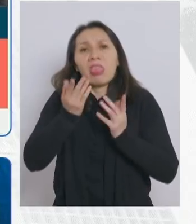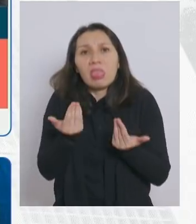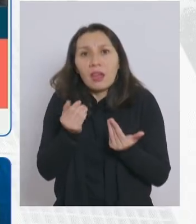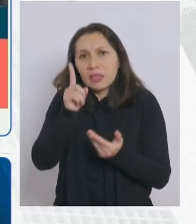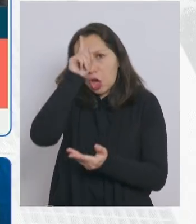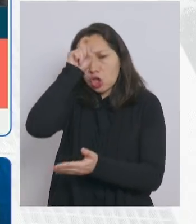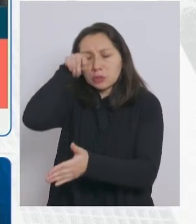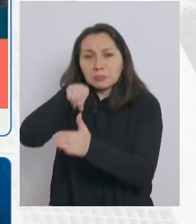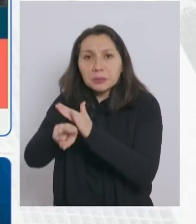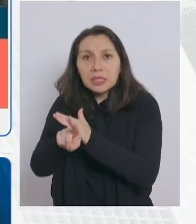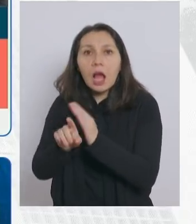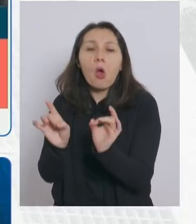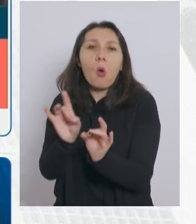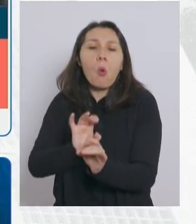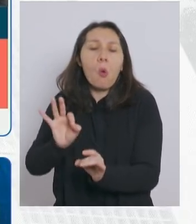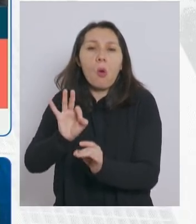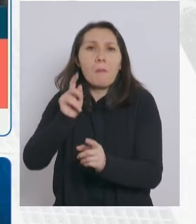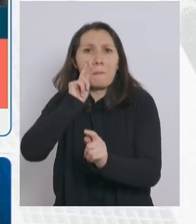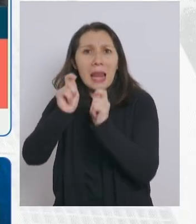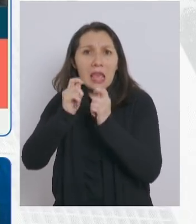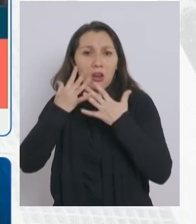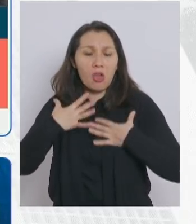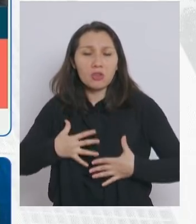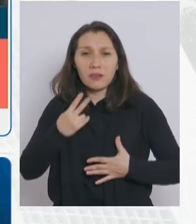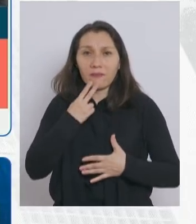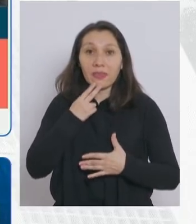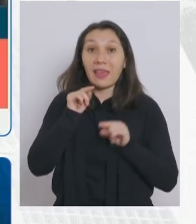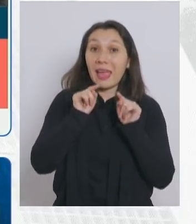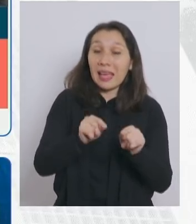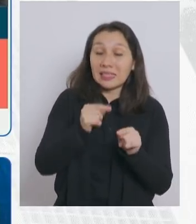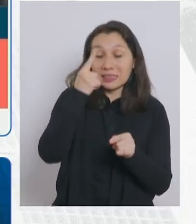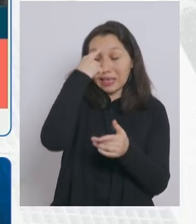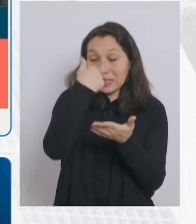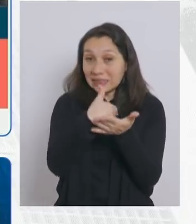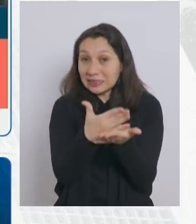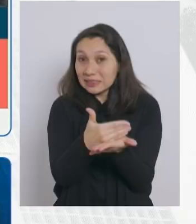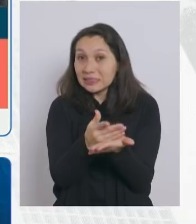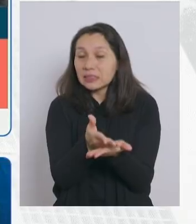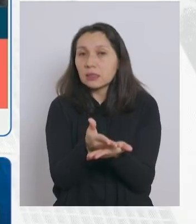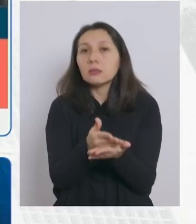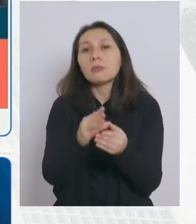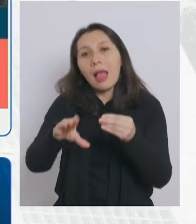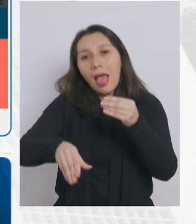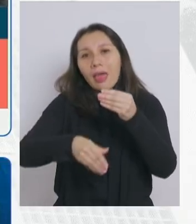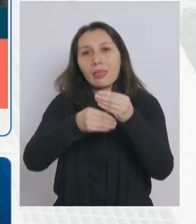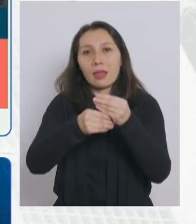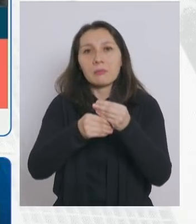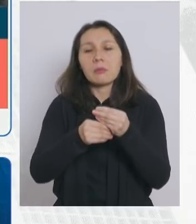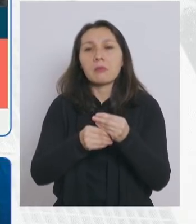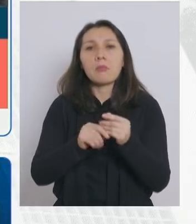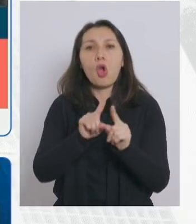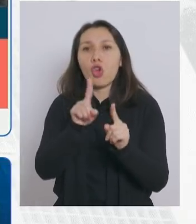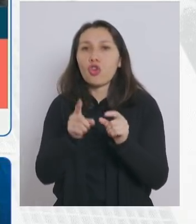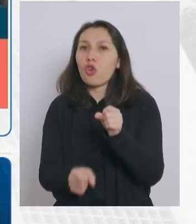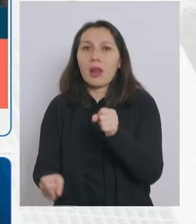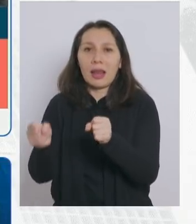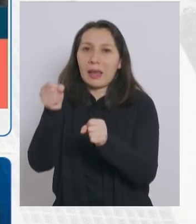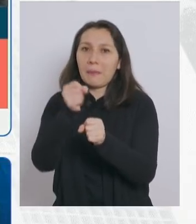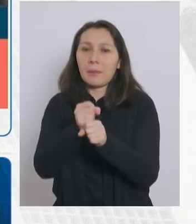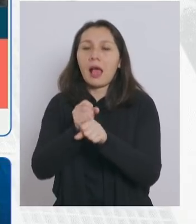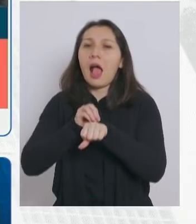del paciente. Importante mencionar que esta estrategia es una estrategia adicional y que no sustituye